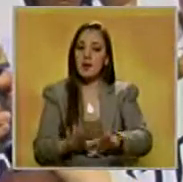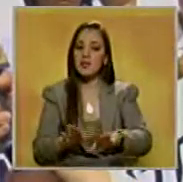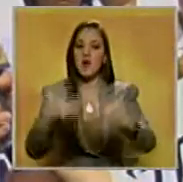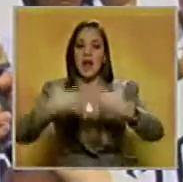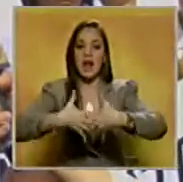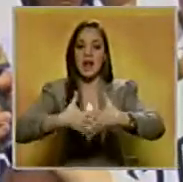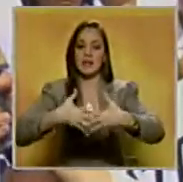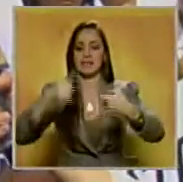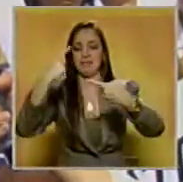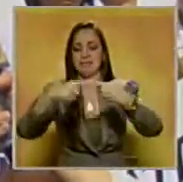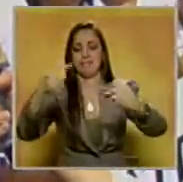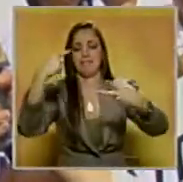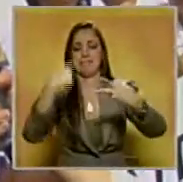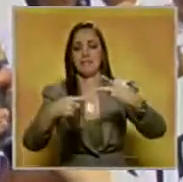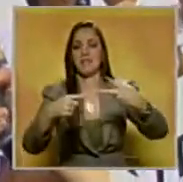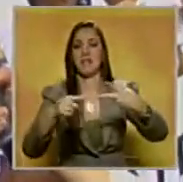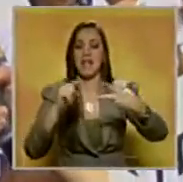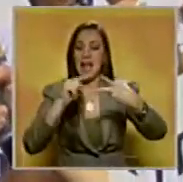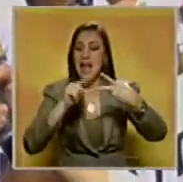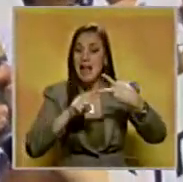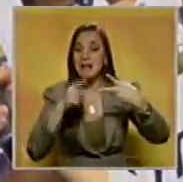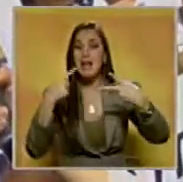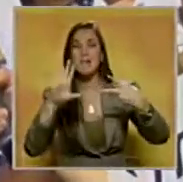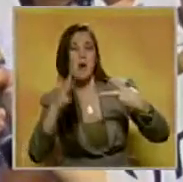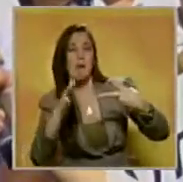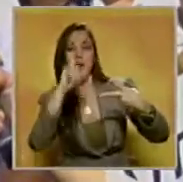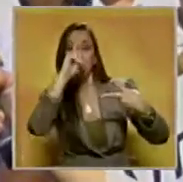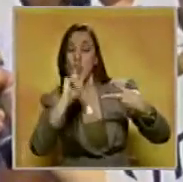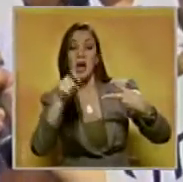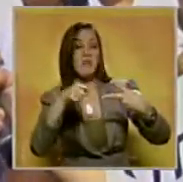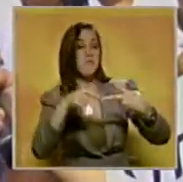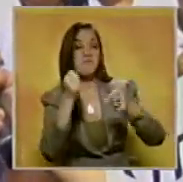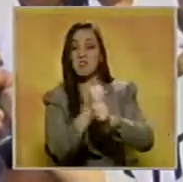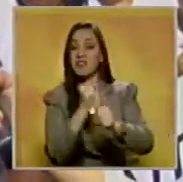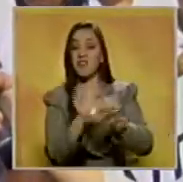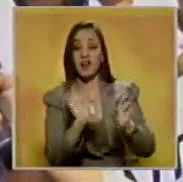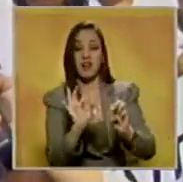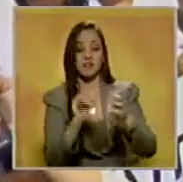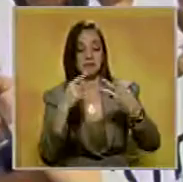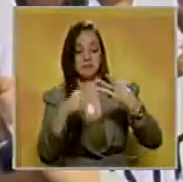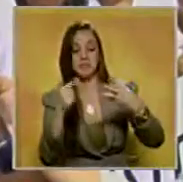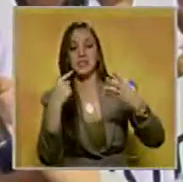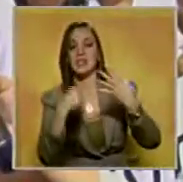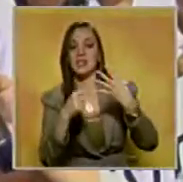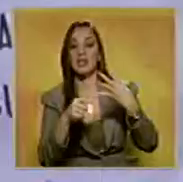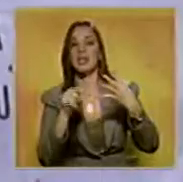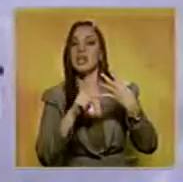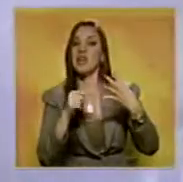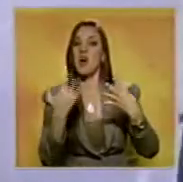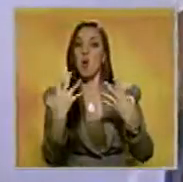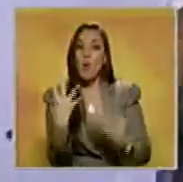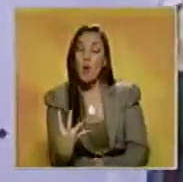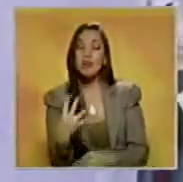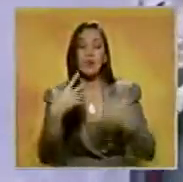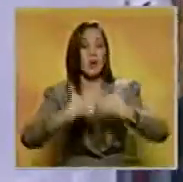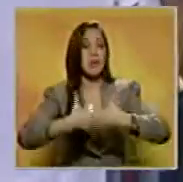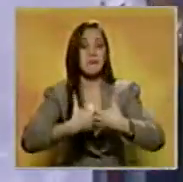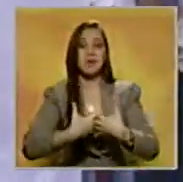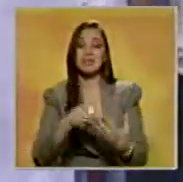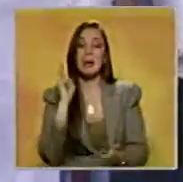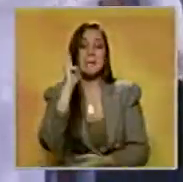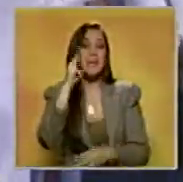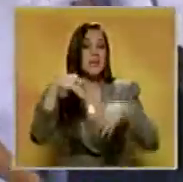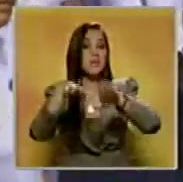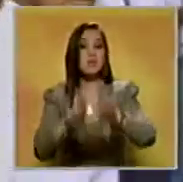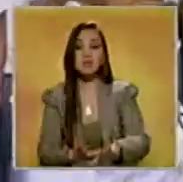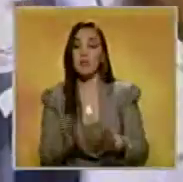la Gaviota tiene ya casi un año parada, la planta de Propisca y la planta de Alimentos Polar, planta Marigüitar. Por su parte, el secretario de